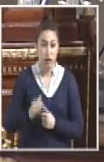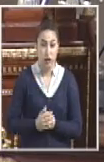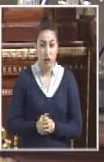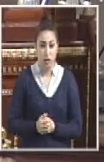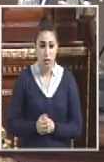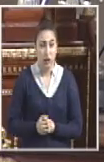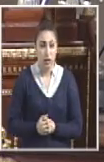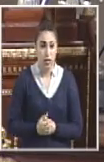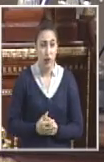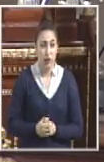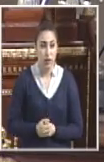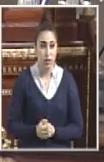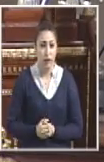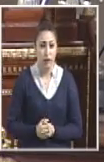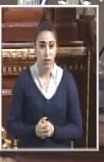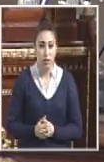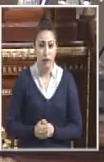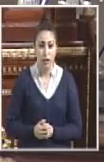Adelante, diputado.